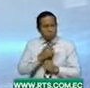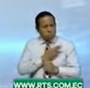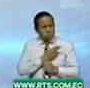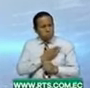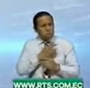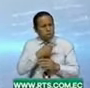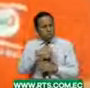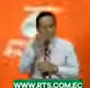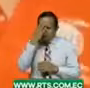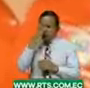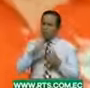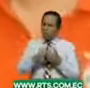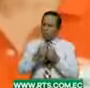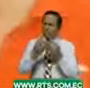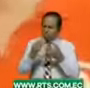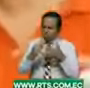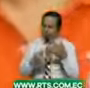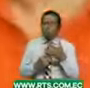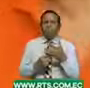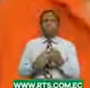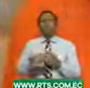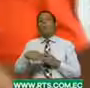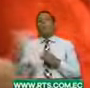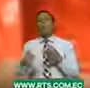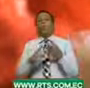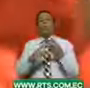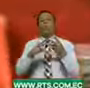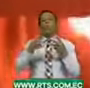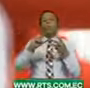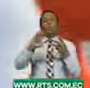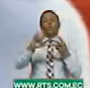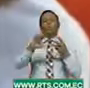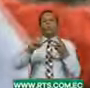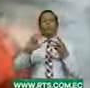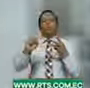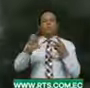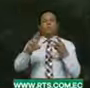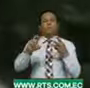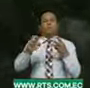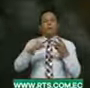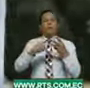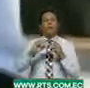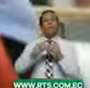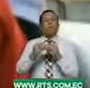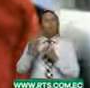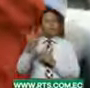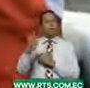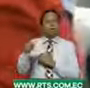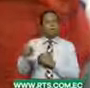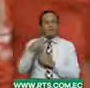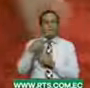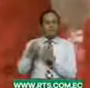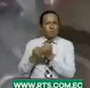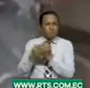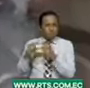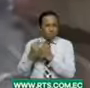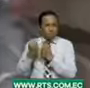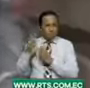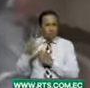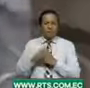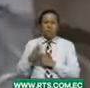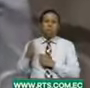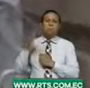conoce la realidad. La aspirante de la lista 3, Rocío Serrano, quien incursiona en la política con su candidatura a la alcaldía por Sociedad Patriótica,